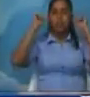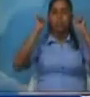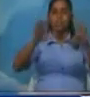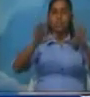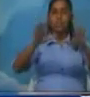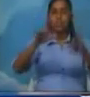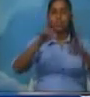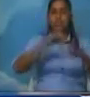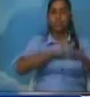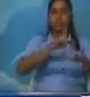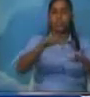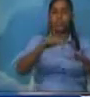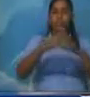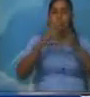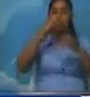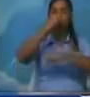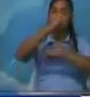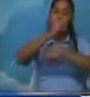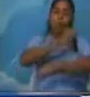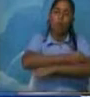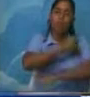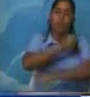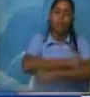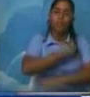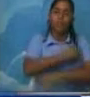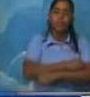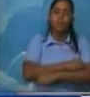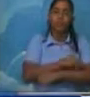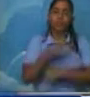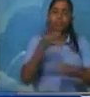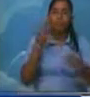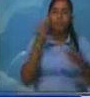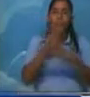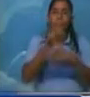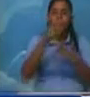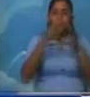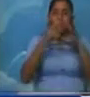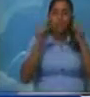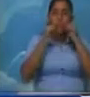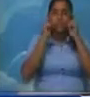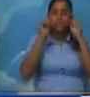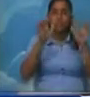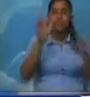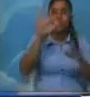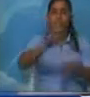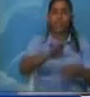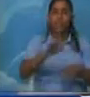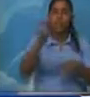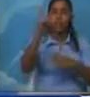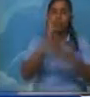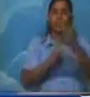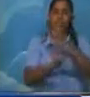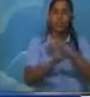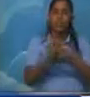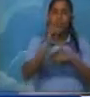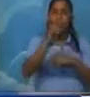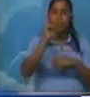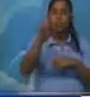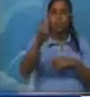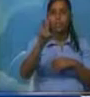bendiciones de la obediencia y entre esas bendiciones está el versículo 22